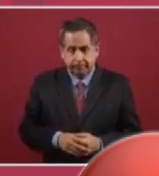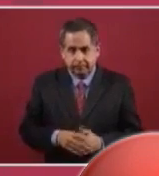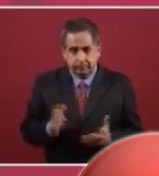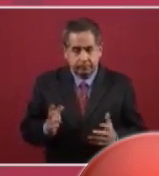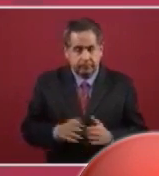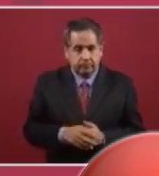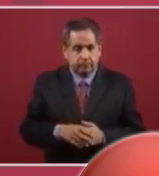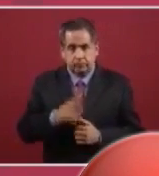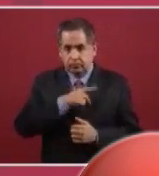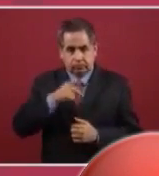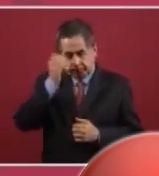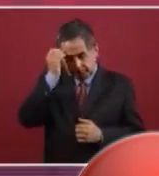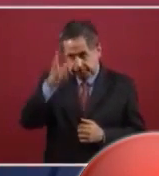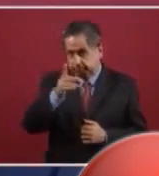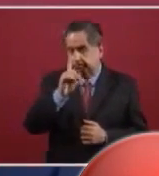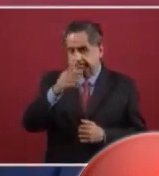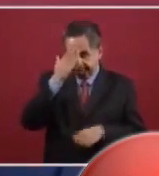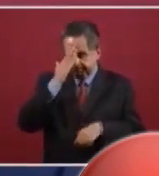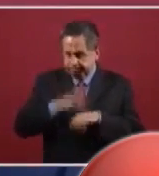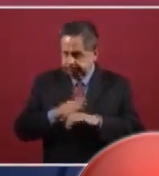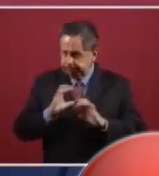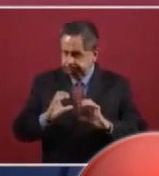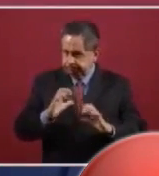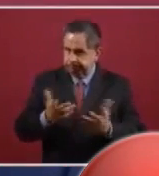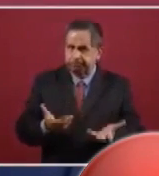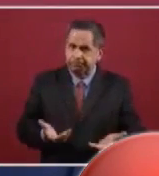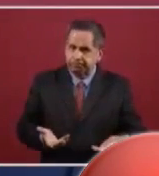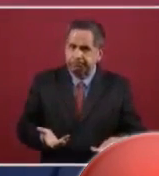nos olvidamos,